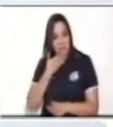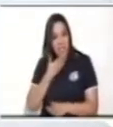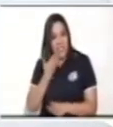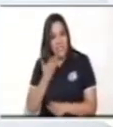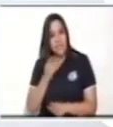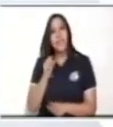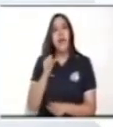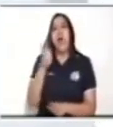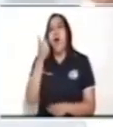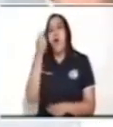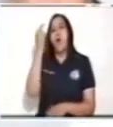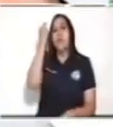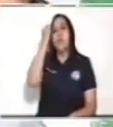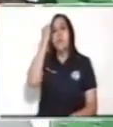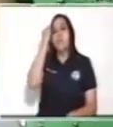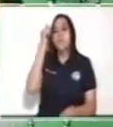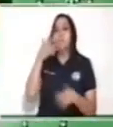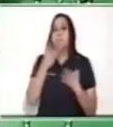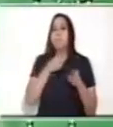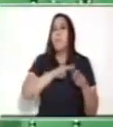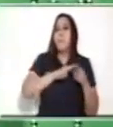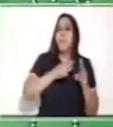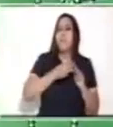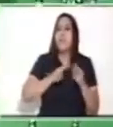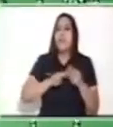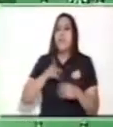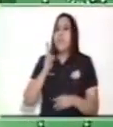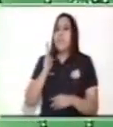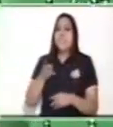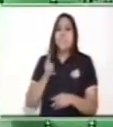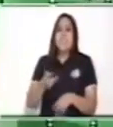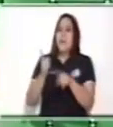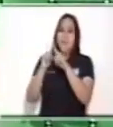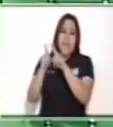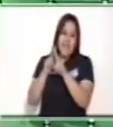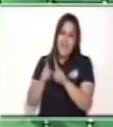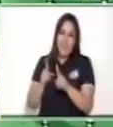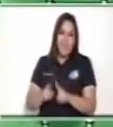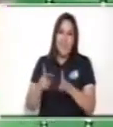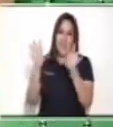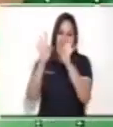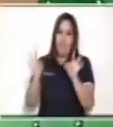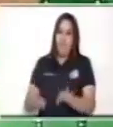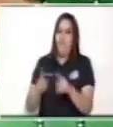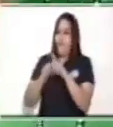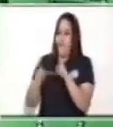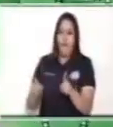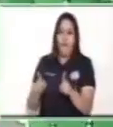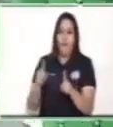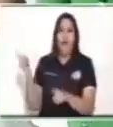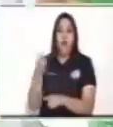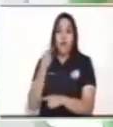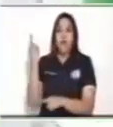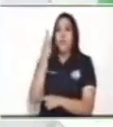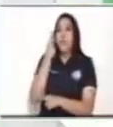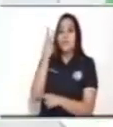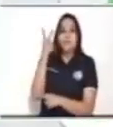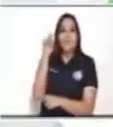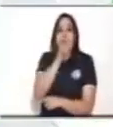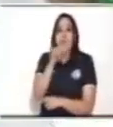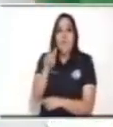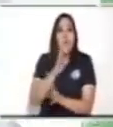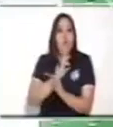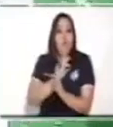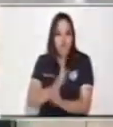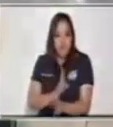Pensemos en otra forma. En las matemáticas siempre hay una forma distinta de hacer las cosas. Lo importante es que lleguemos al mismo